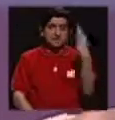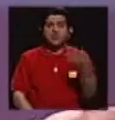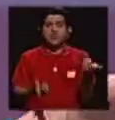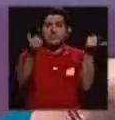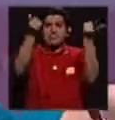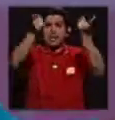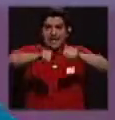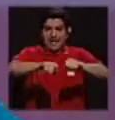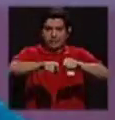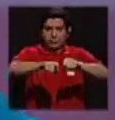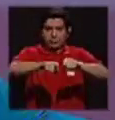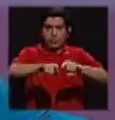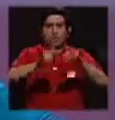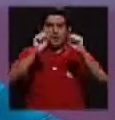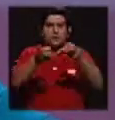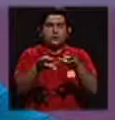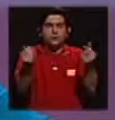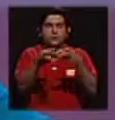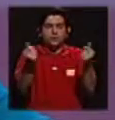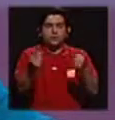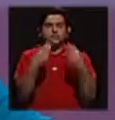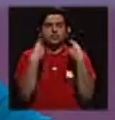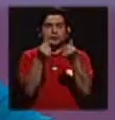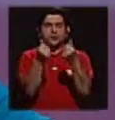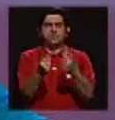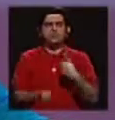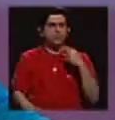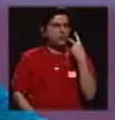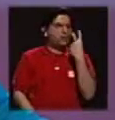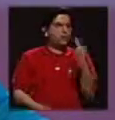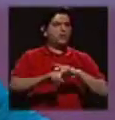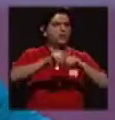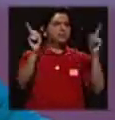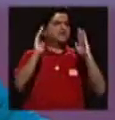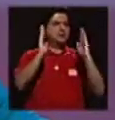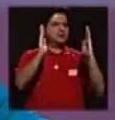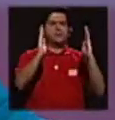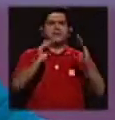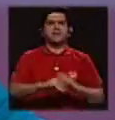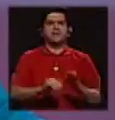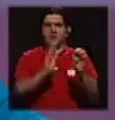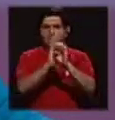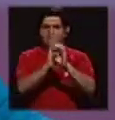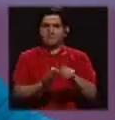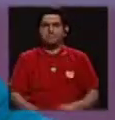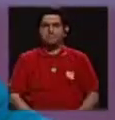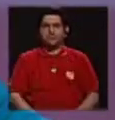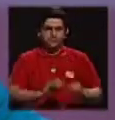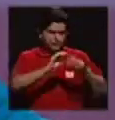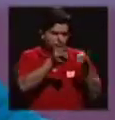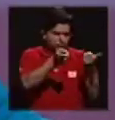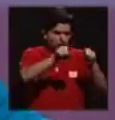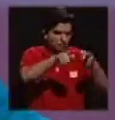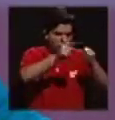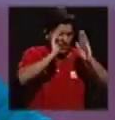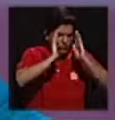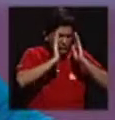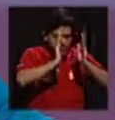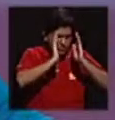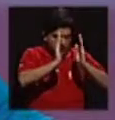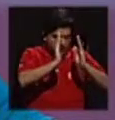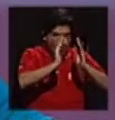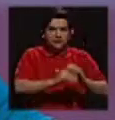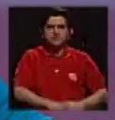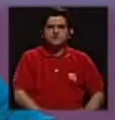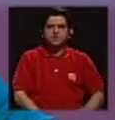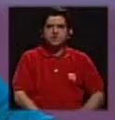casos se resuelvan rápido, porque uno nota una diferencia enorme entre, por ejemplo, la cantidad de casos que son atendidos